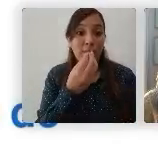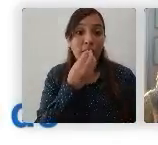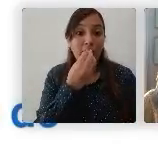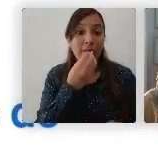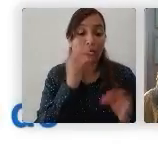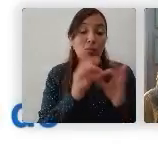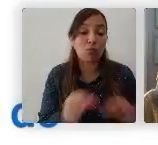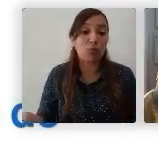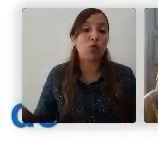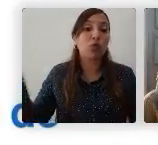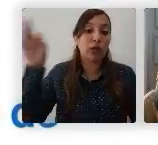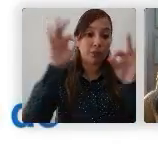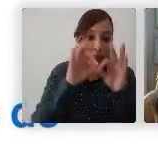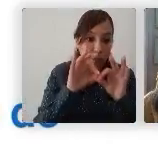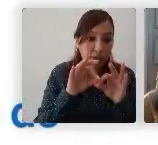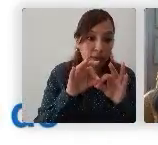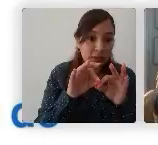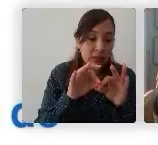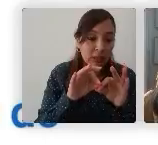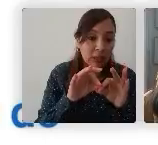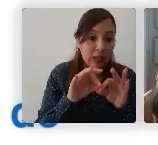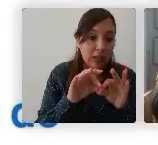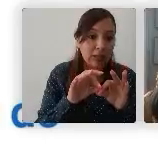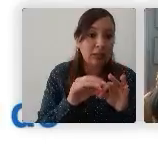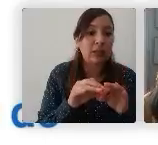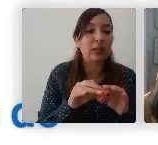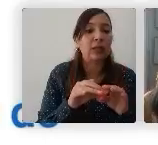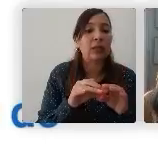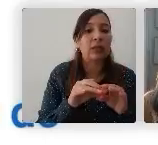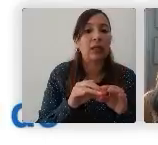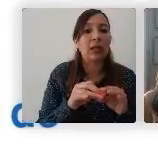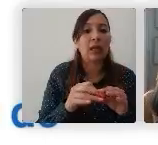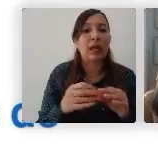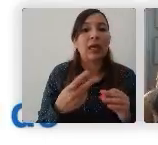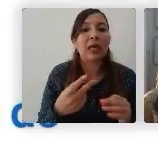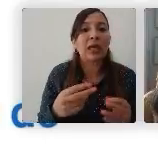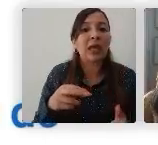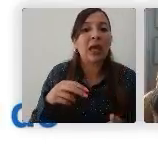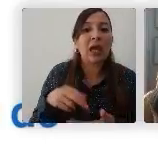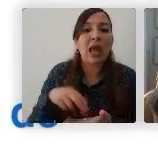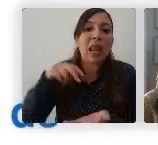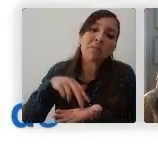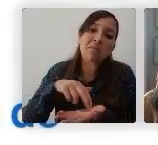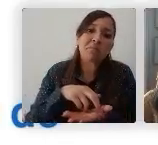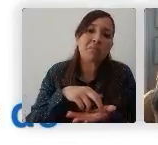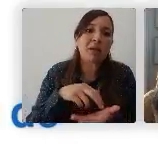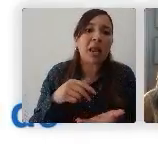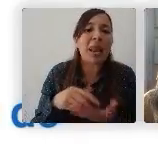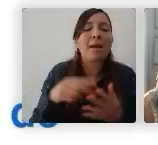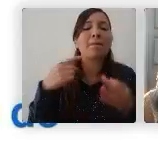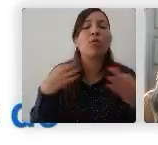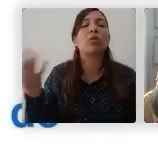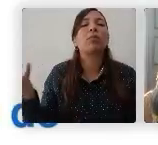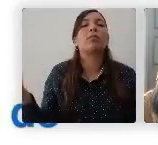forma distinta de conocer la cultura a través del paladar y también vemos actividades asociadas al bienestar a la meditación